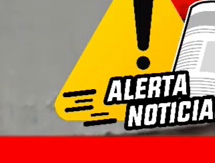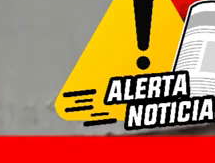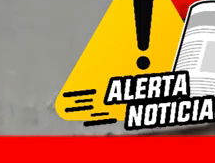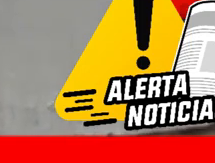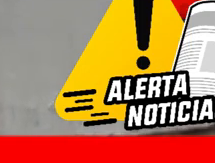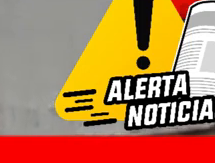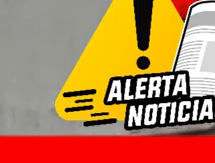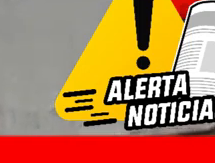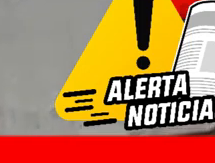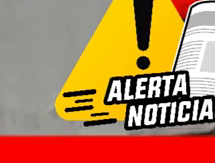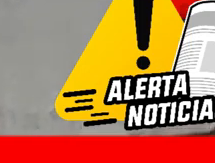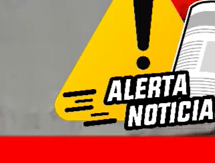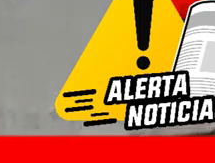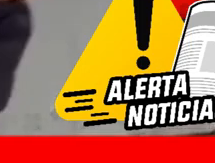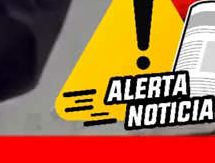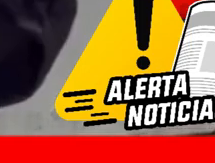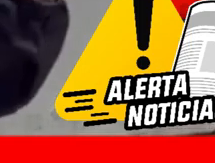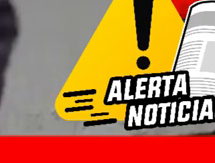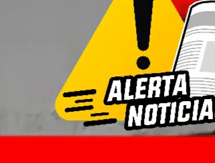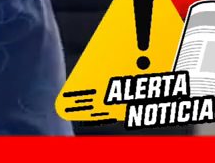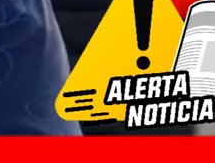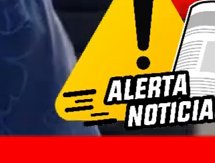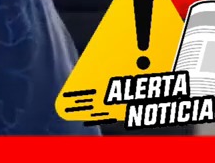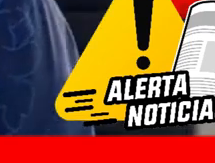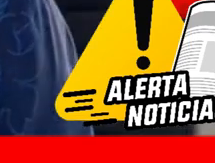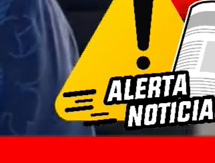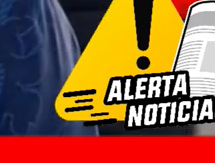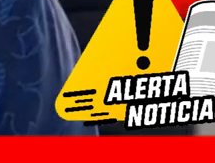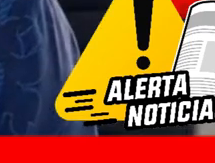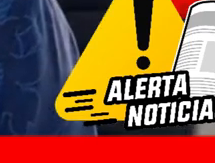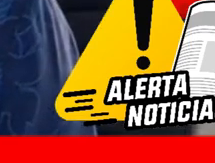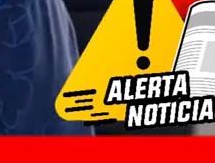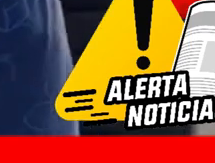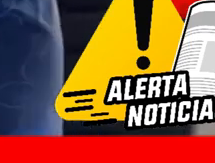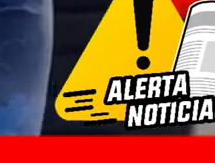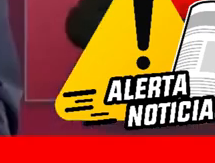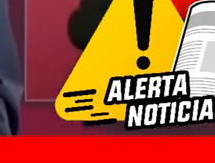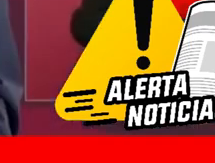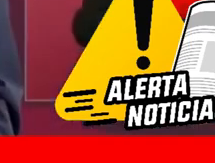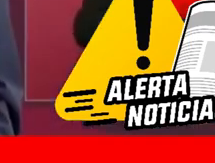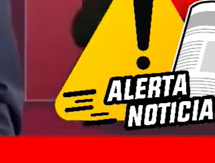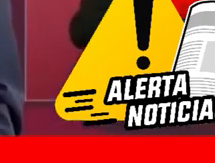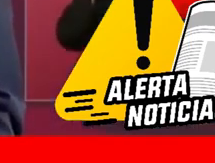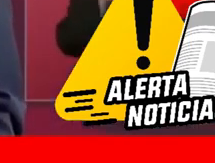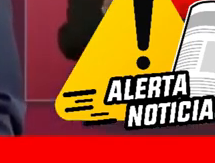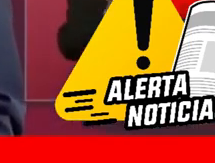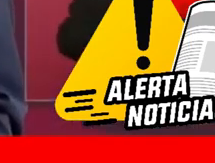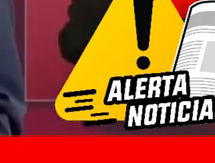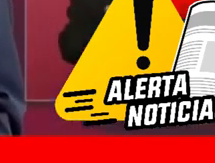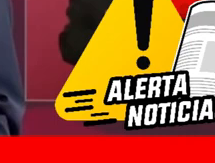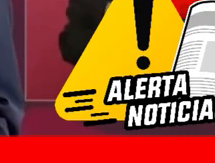Cuauhtémoc, quien como cada vez que abre la boca solamente dice tonterías, pero AMLO le cerró